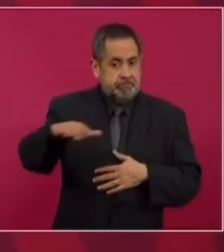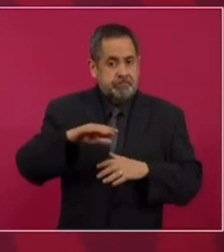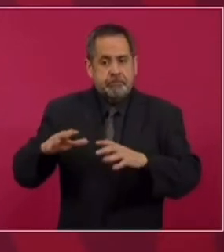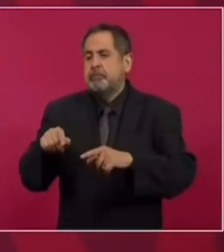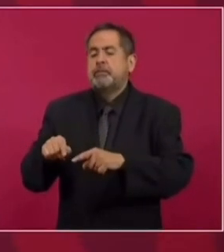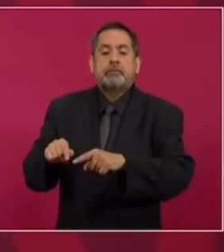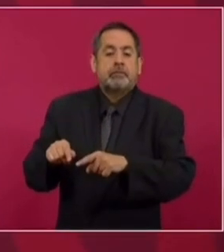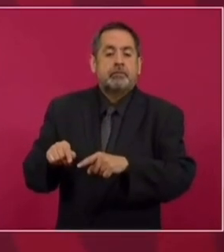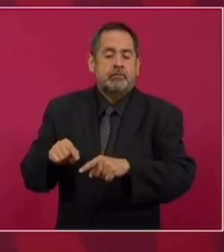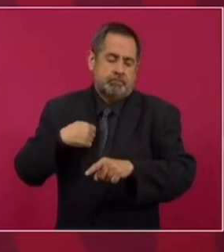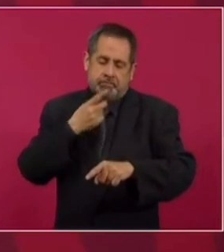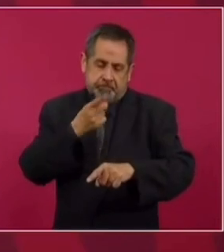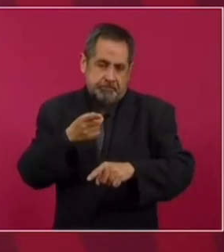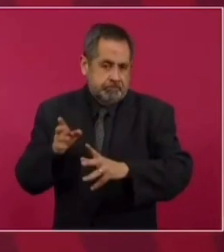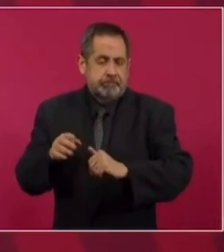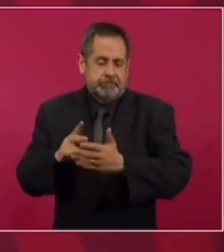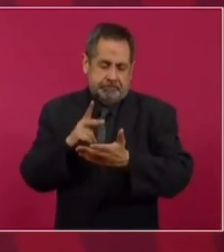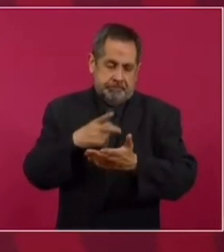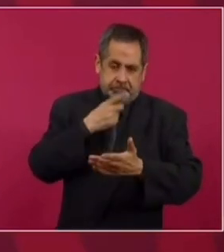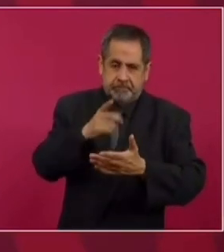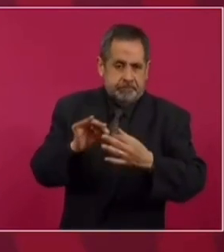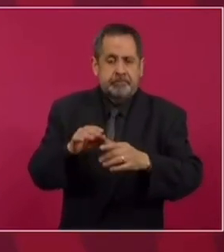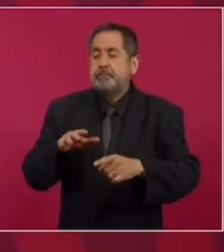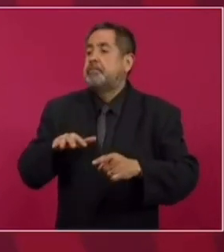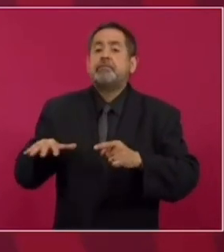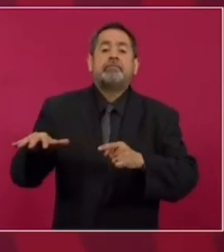tiene, yo siempre lo he sostenido, un